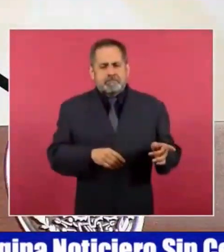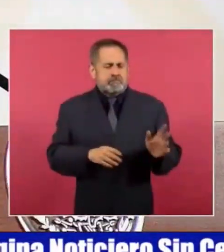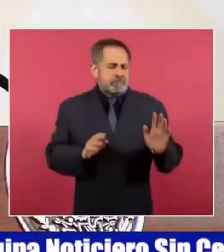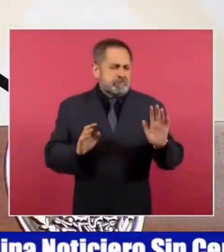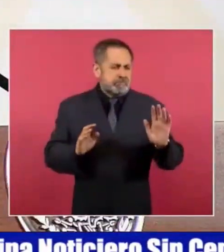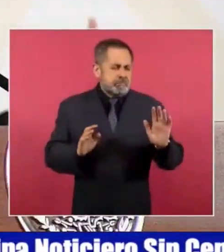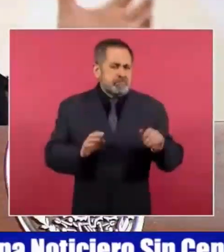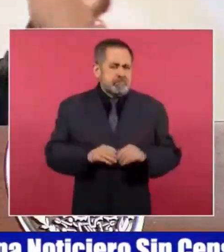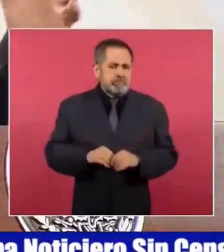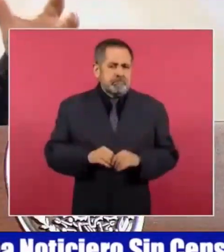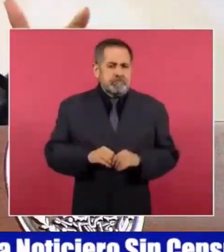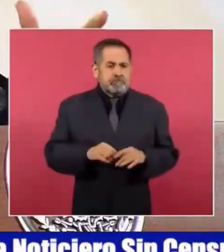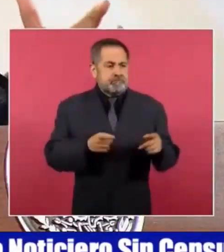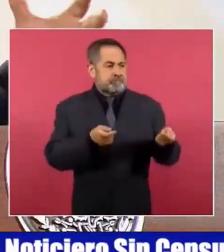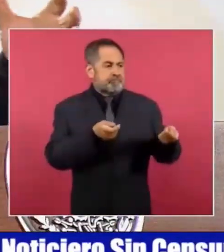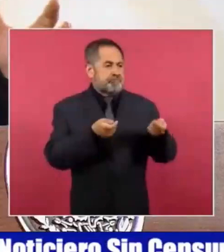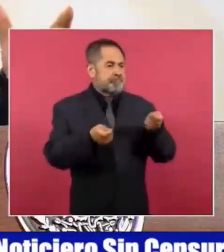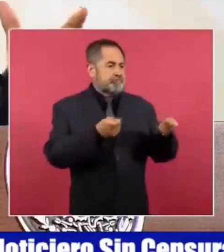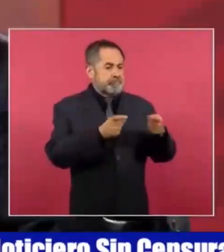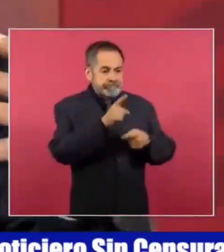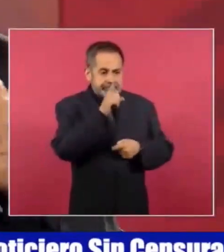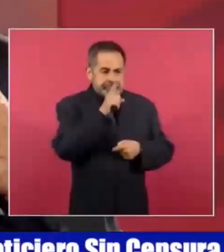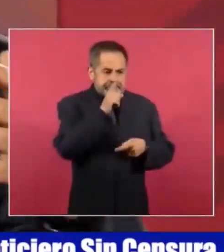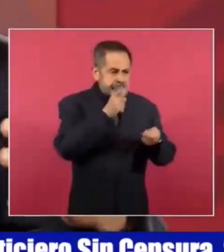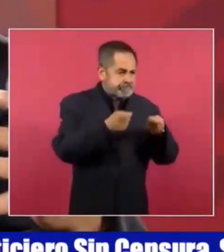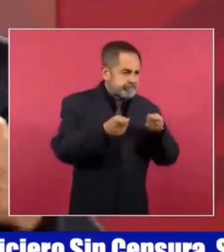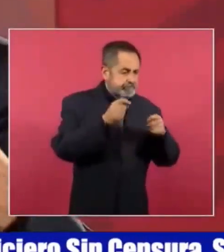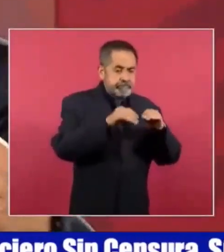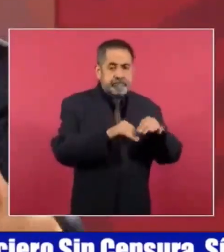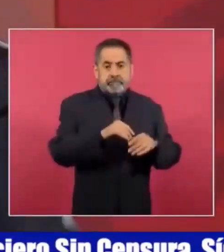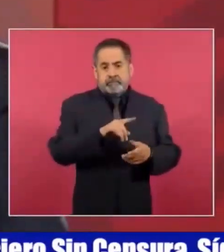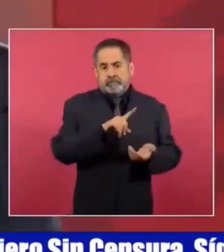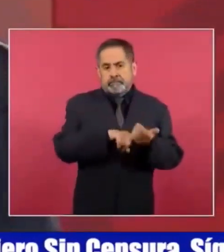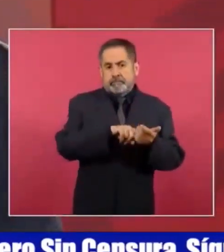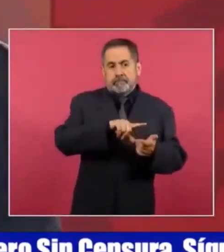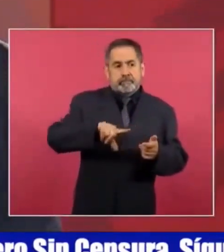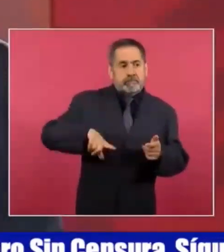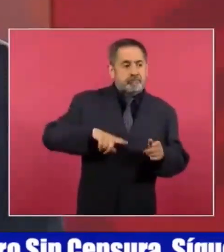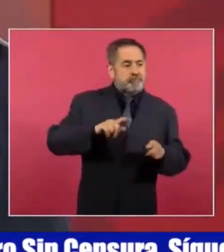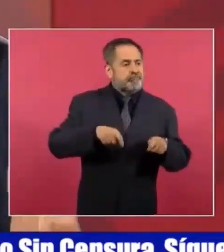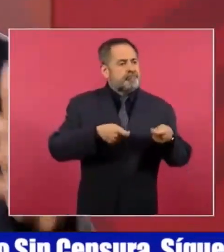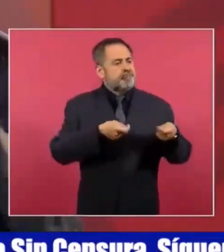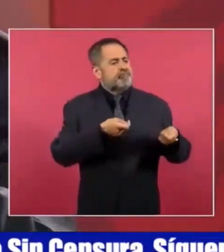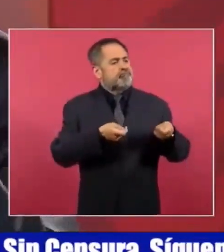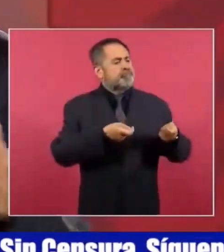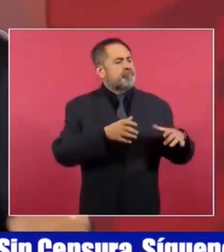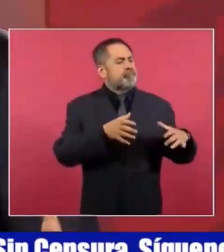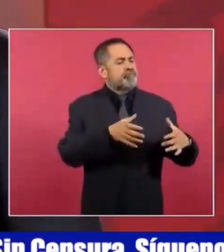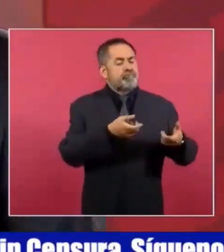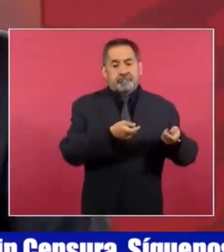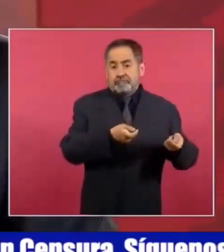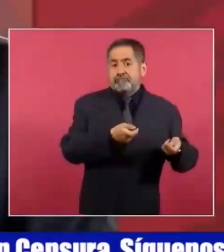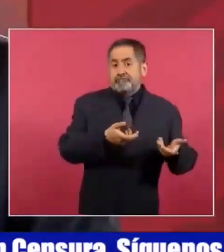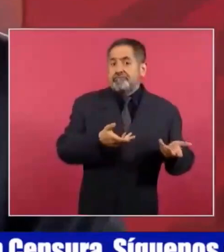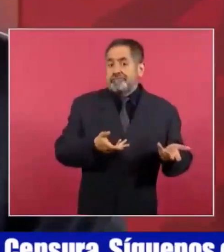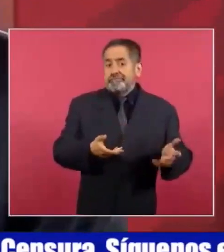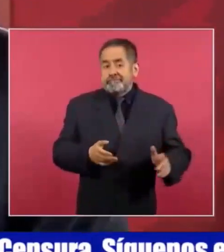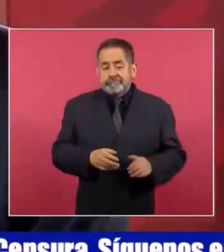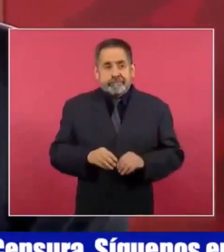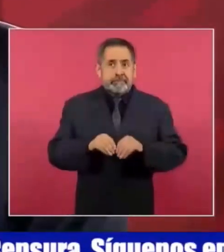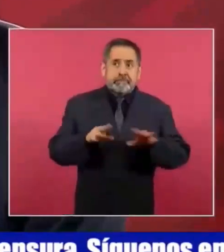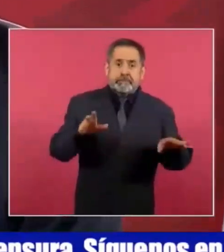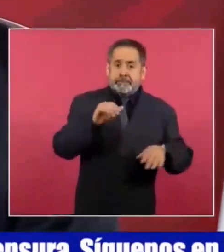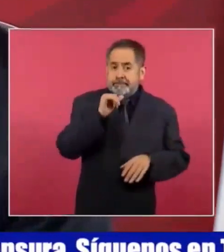he tenido un padrino que me impulse. Nunca he tenido necesidad de que alguien me aupe para darme un programa de